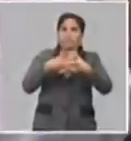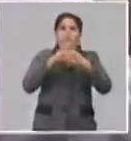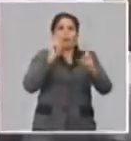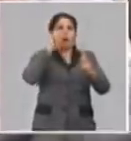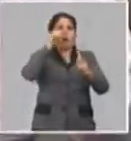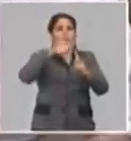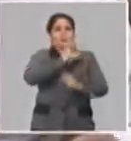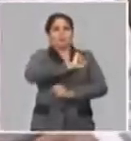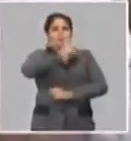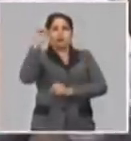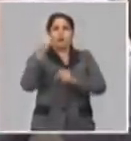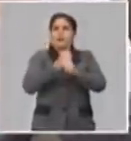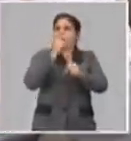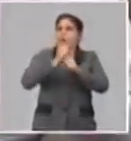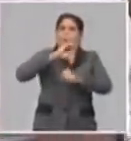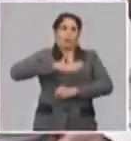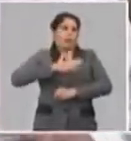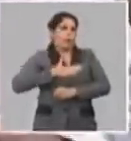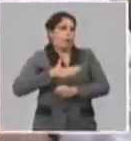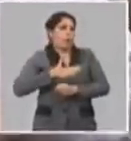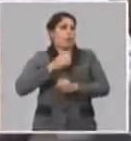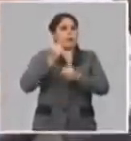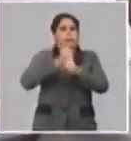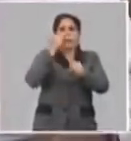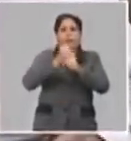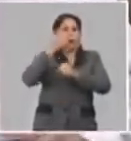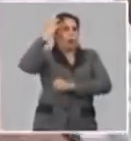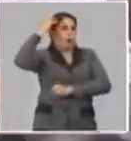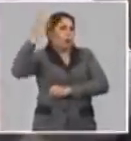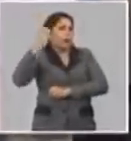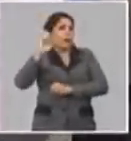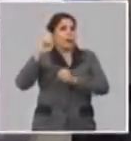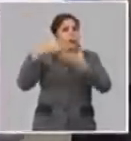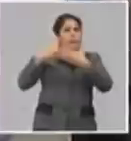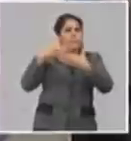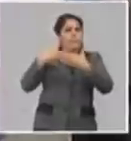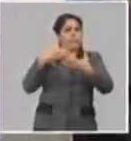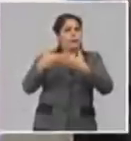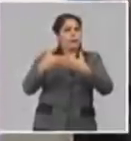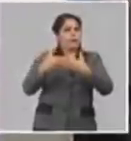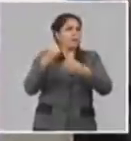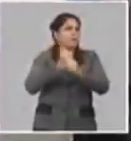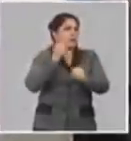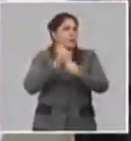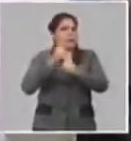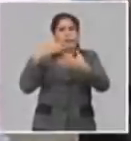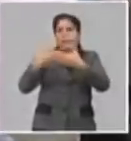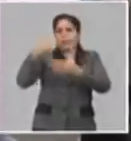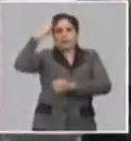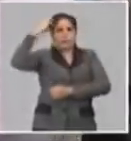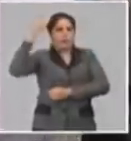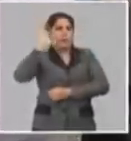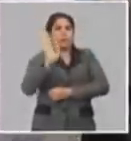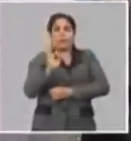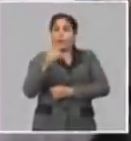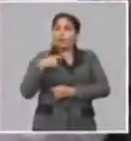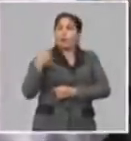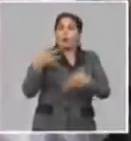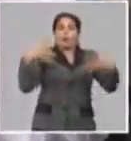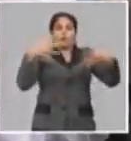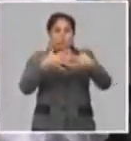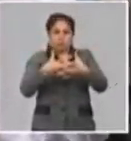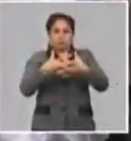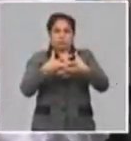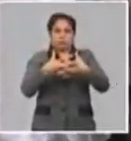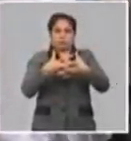objetivo. Sector trabajo por cuenta propia, sector no estatal, cooperativas, sector estatal, empresas estatales, esa complementariedad